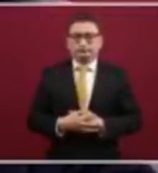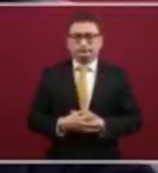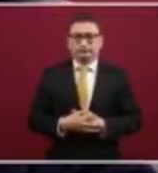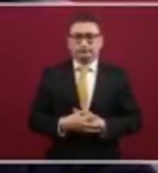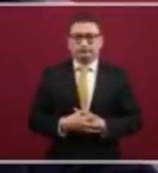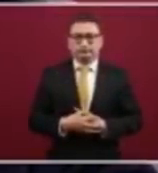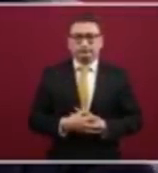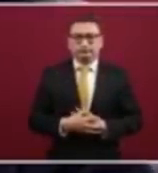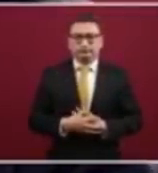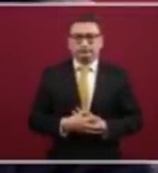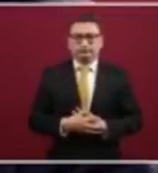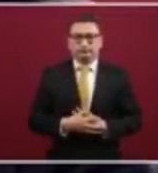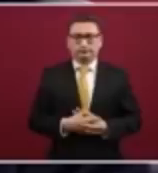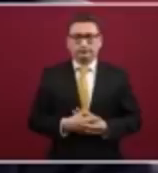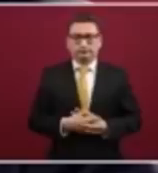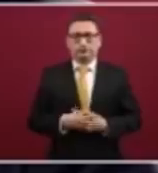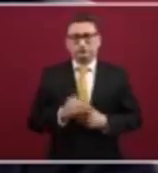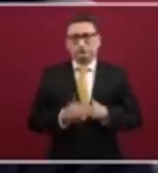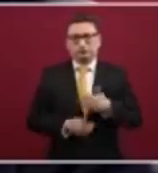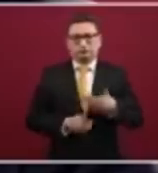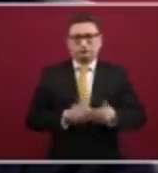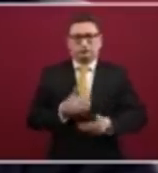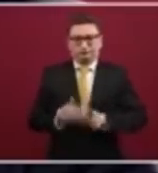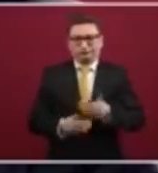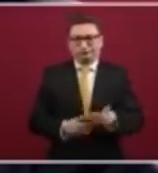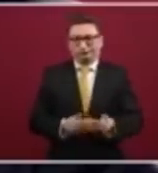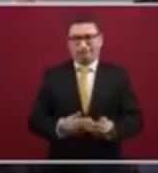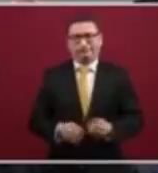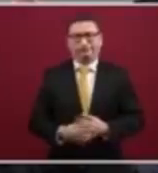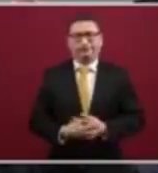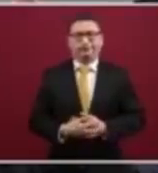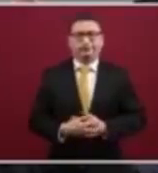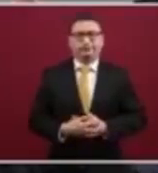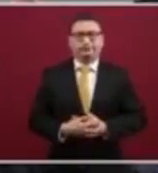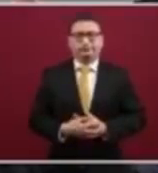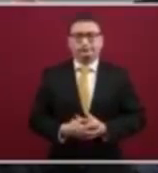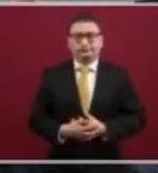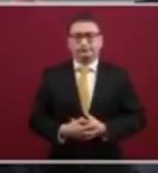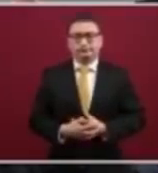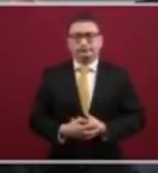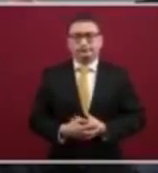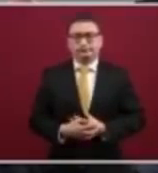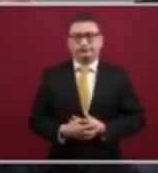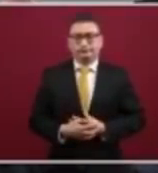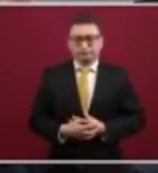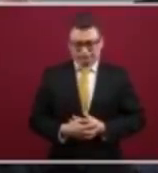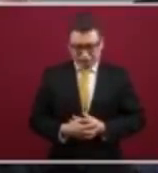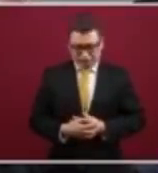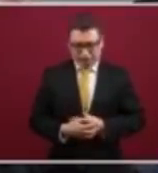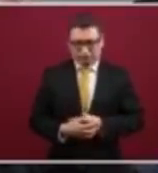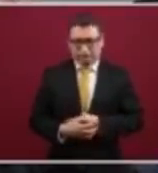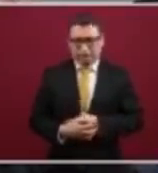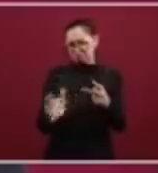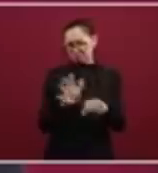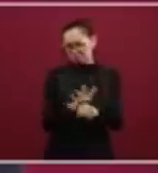los recursos que sean necesarios y agregó que se tiene una bolsa de 100 mil millones de pesos gracias al plan de